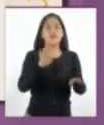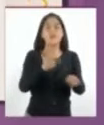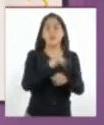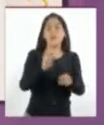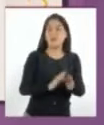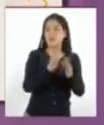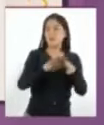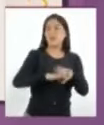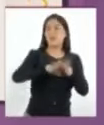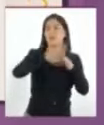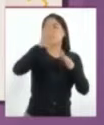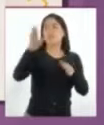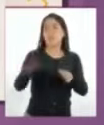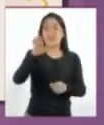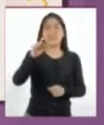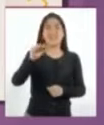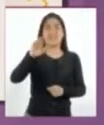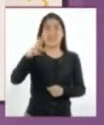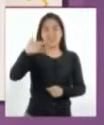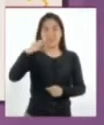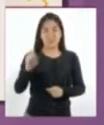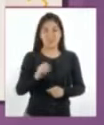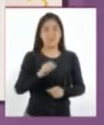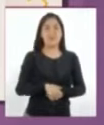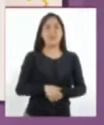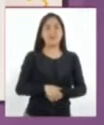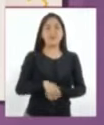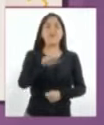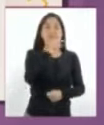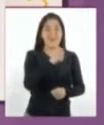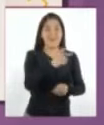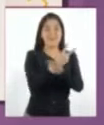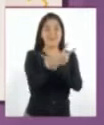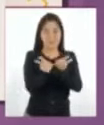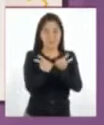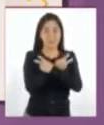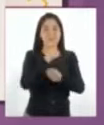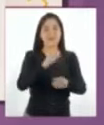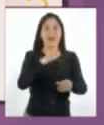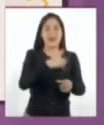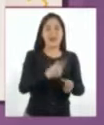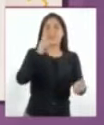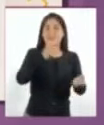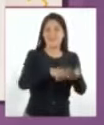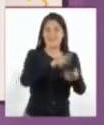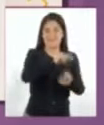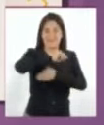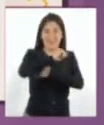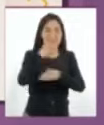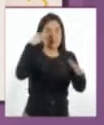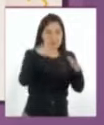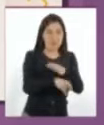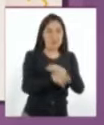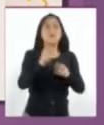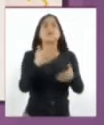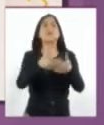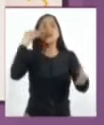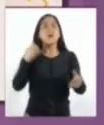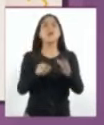Bering? Con base en los huesos humanos encontrados, ¿hace cuántos años habita el hombre el continente